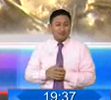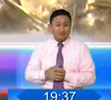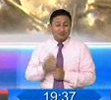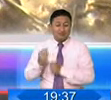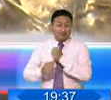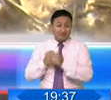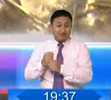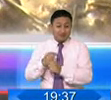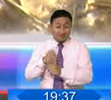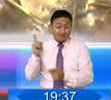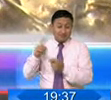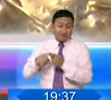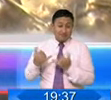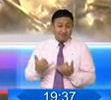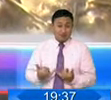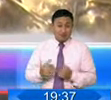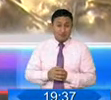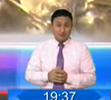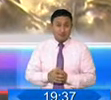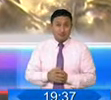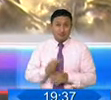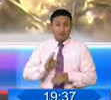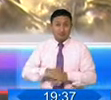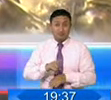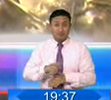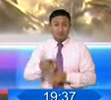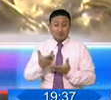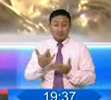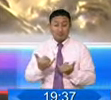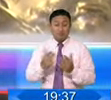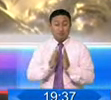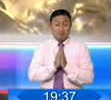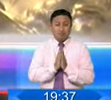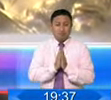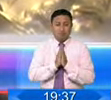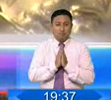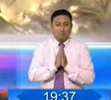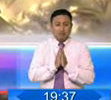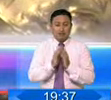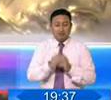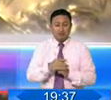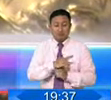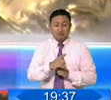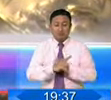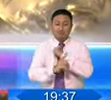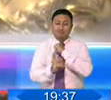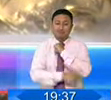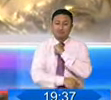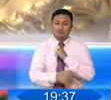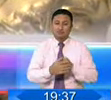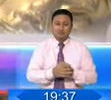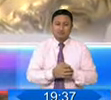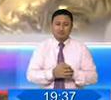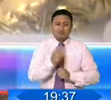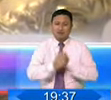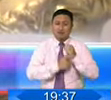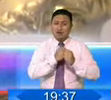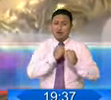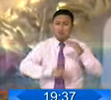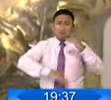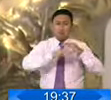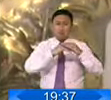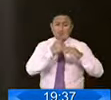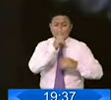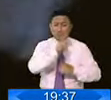ese tiempo, hasta ahora. Por eso pido, de verdad, pido justicia, que se ponga la máxima pena para